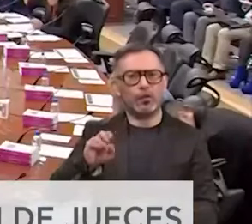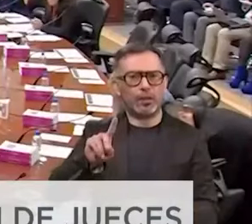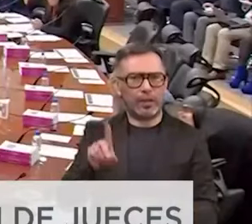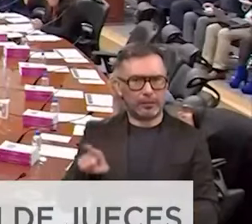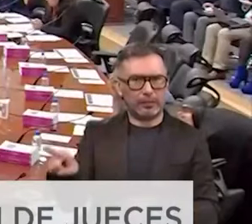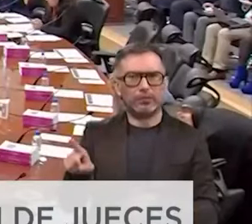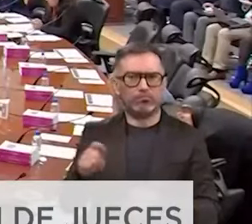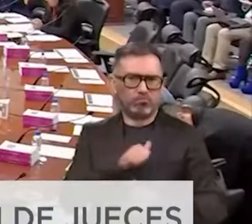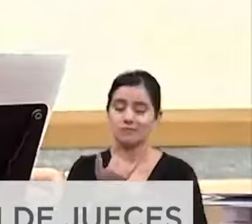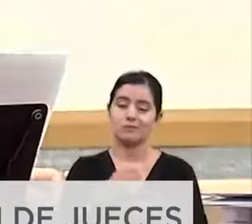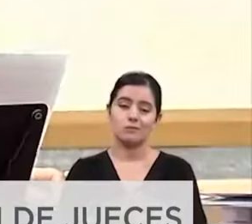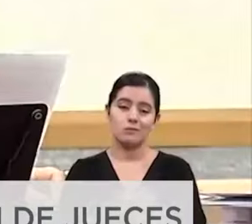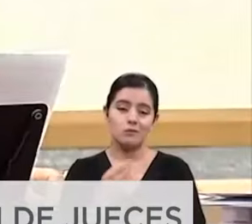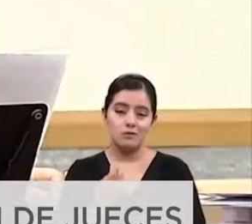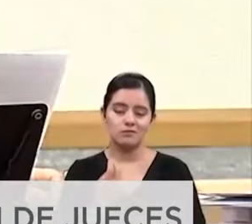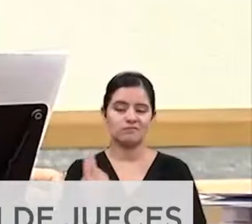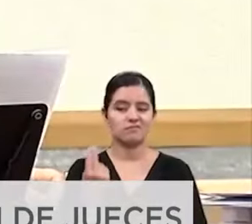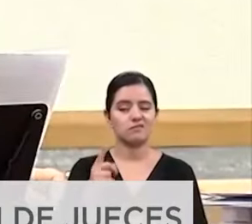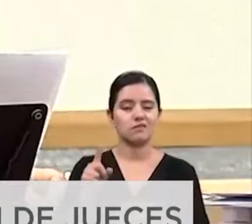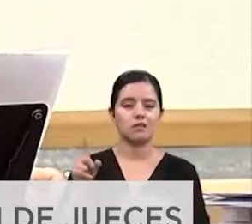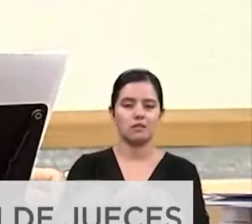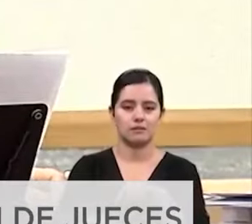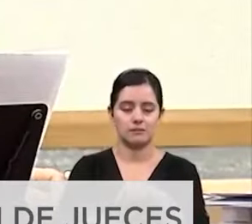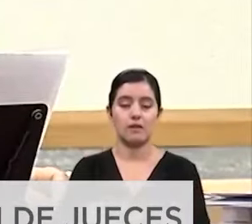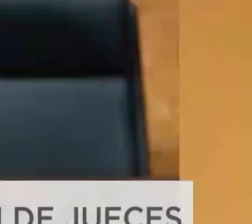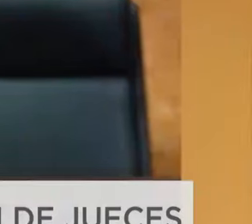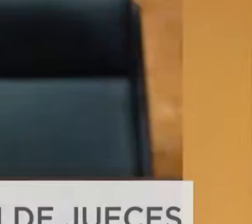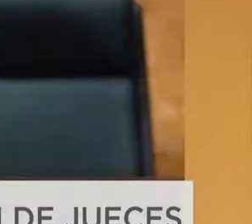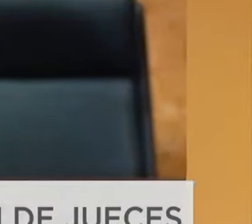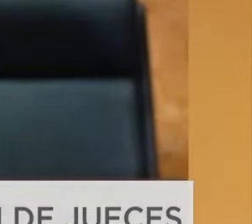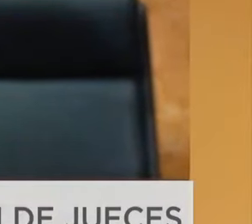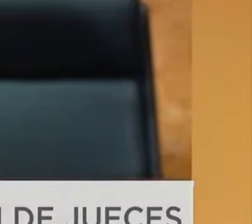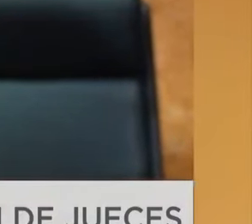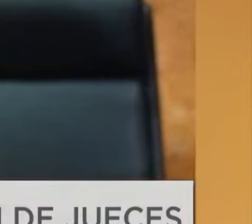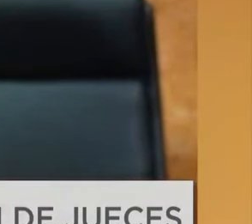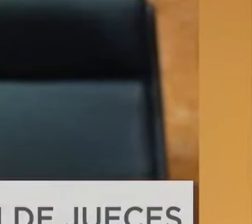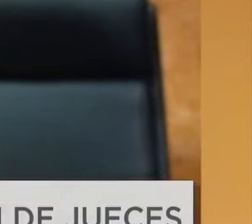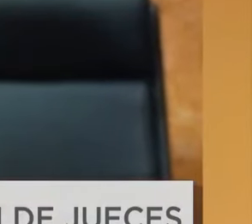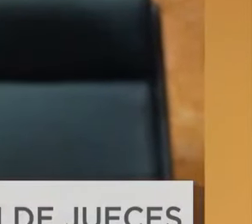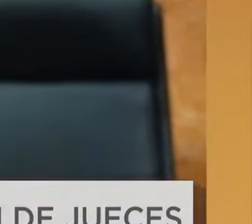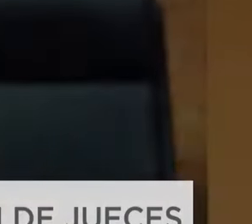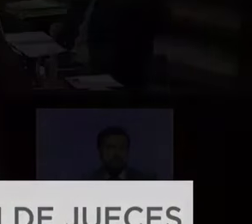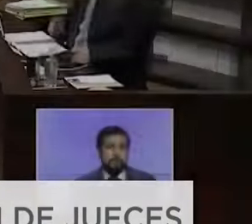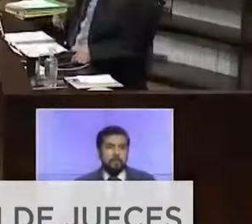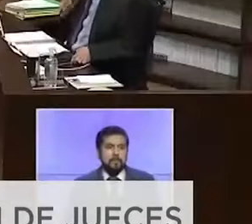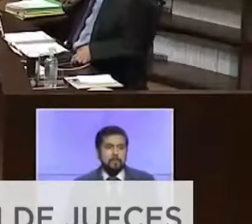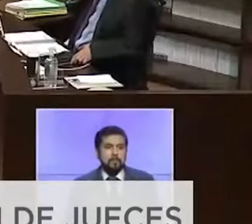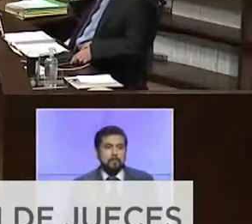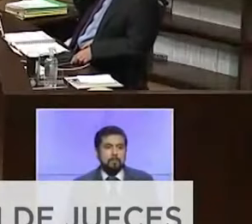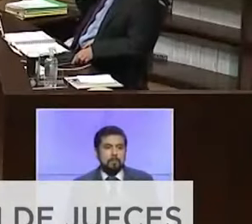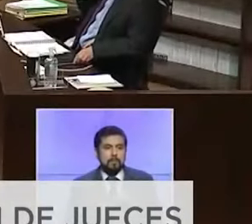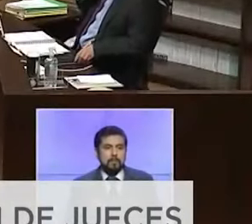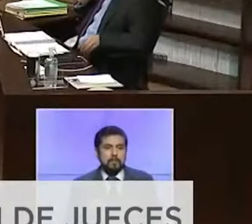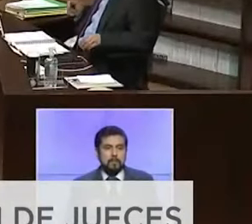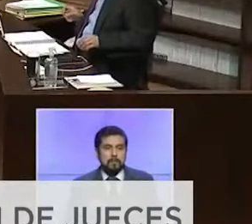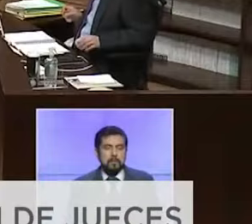para continuar con la preparación de la elección extraordinaria del poder judicial a celebrarse el primero de junio de 2025 durante la discusión